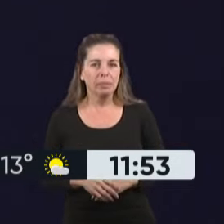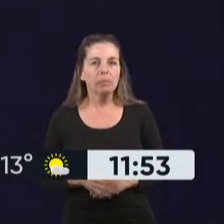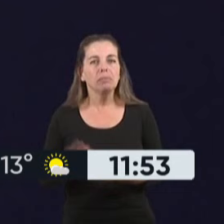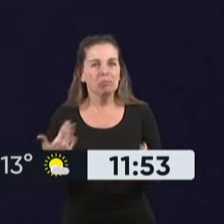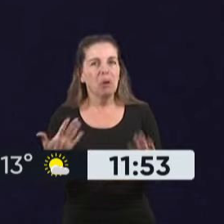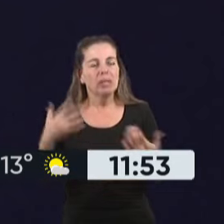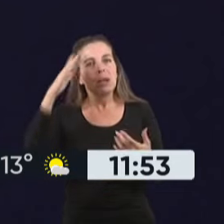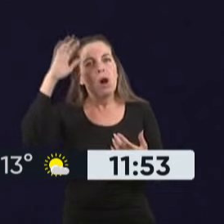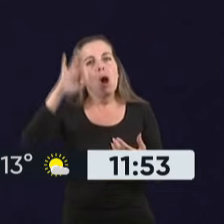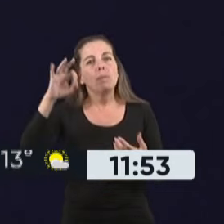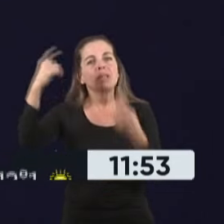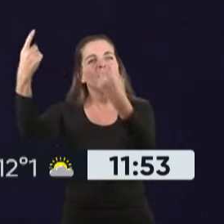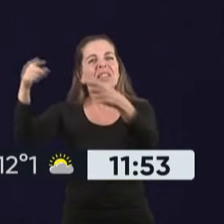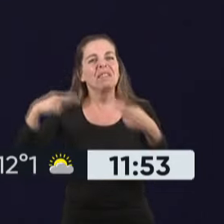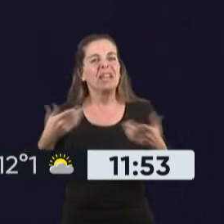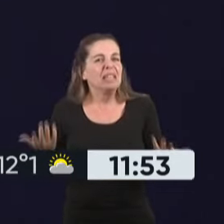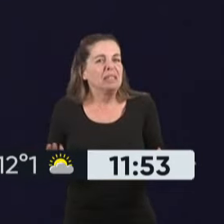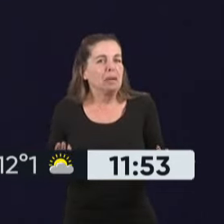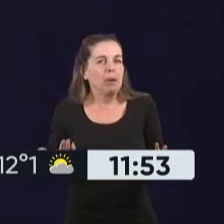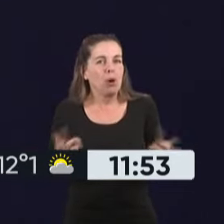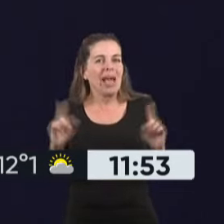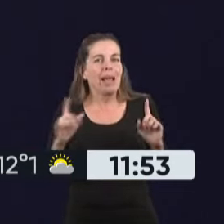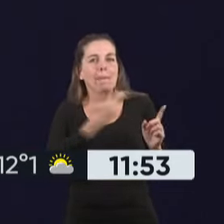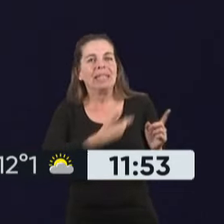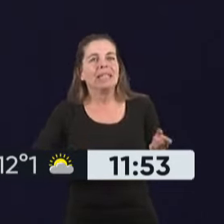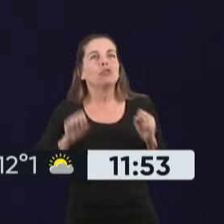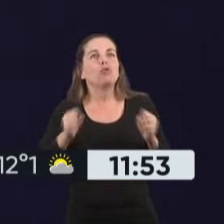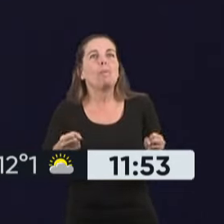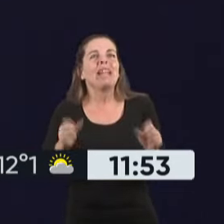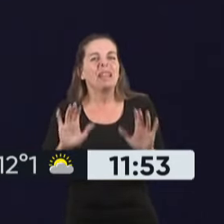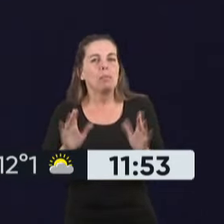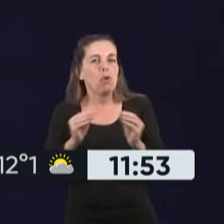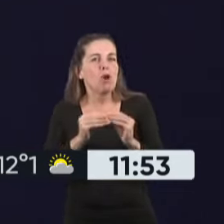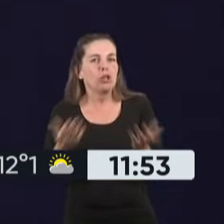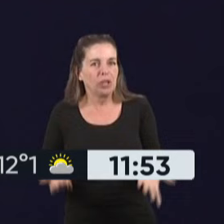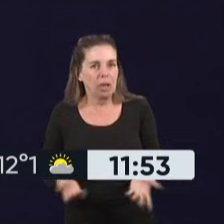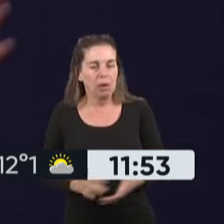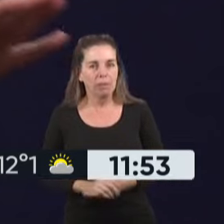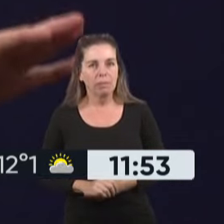ideológica, de concepto, nunca nos vamos a ausentar por esa razón, jamás.